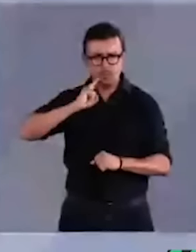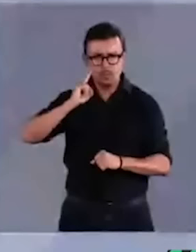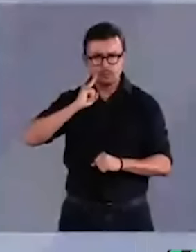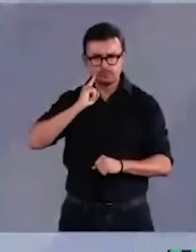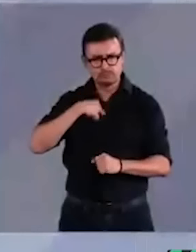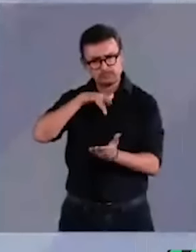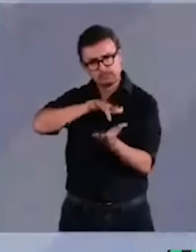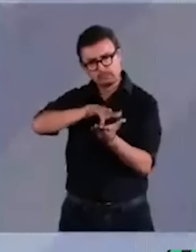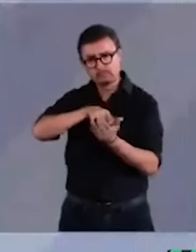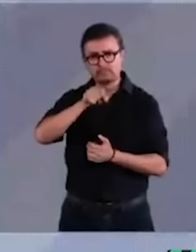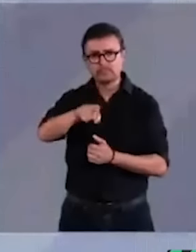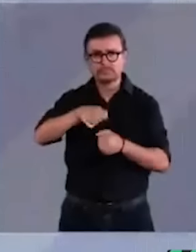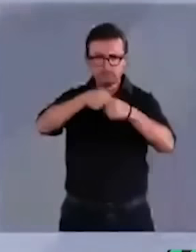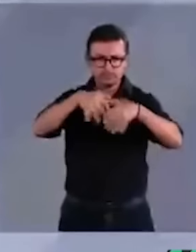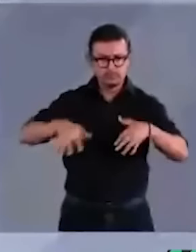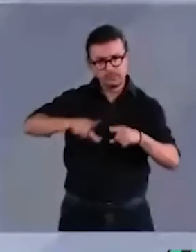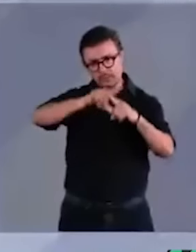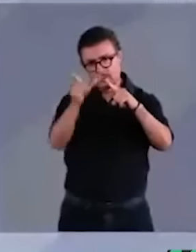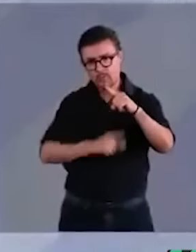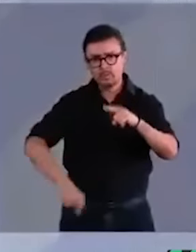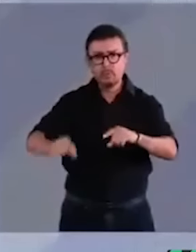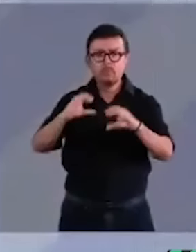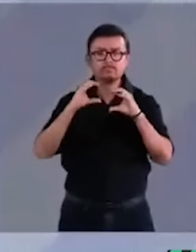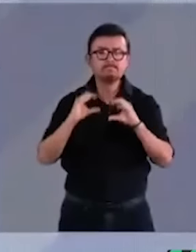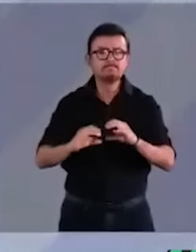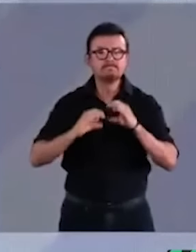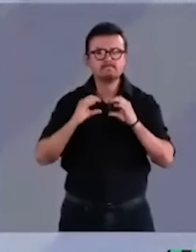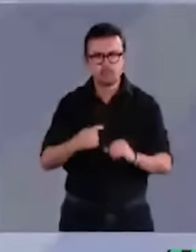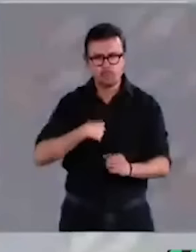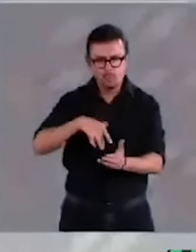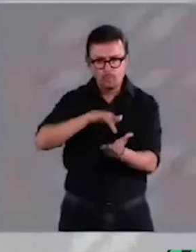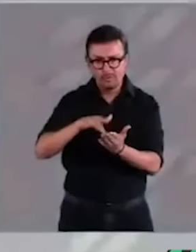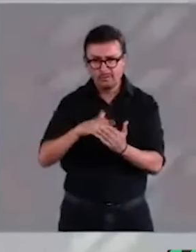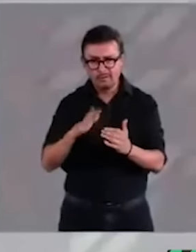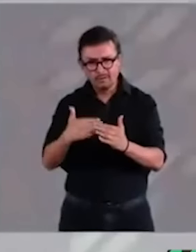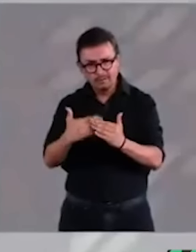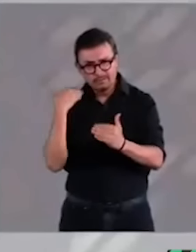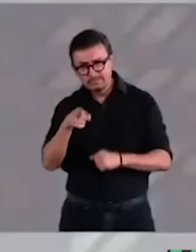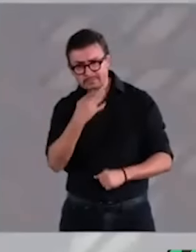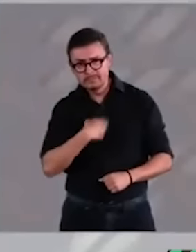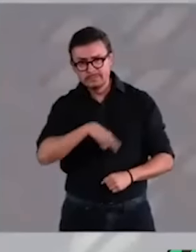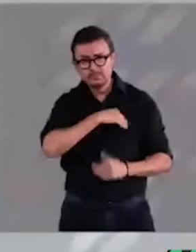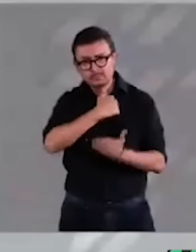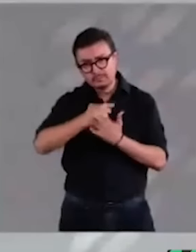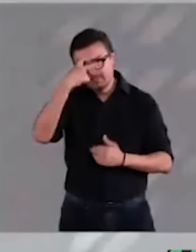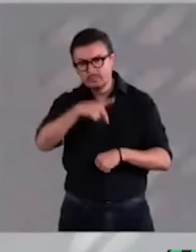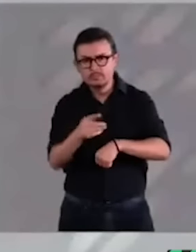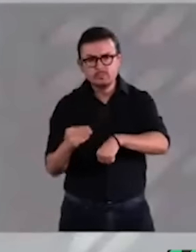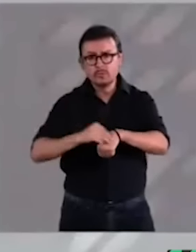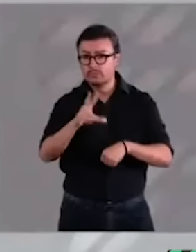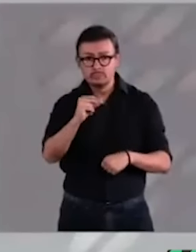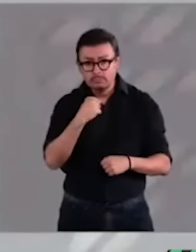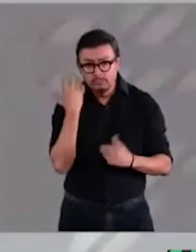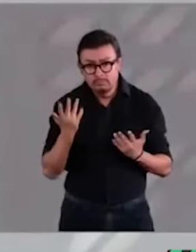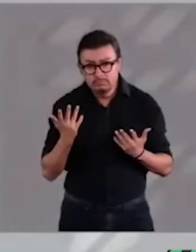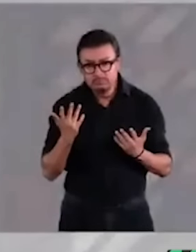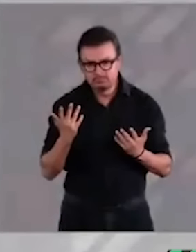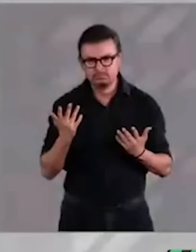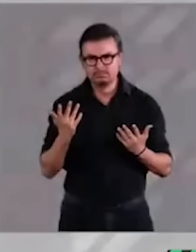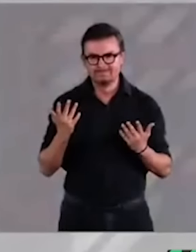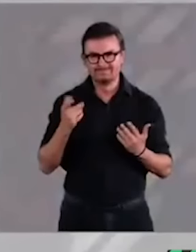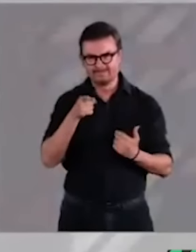el Sistema Nacional de Cuidados, ese que Claudia no quiso impulsar en la Ciudad de México, siendo jefa de gobierno y que está en la